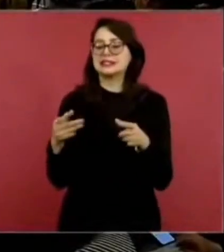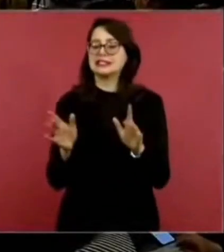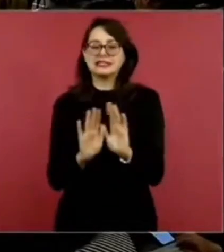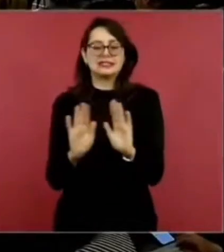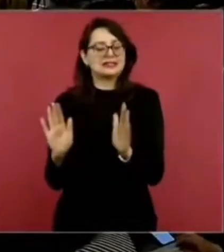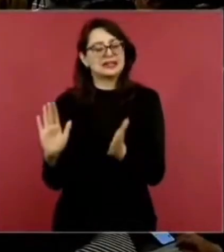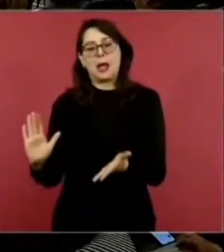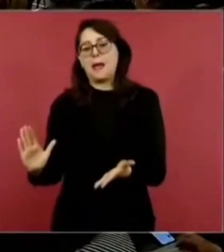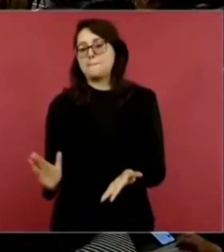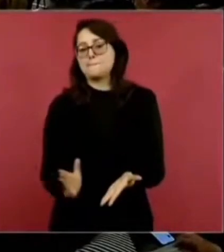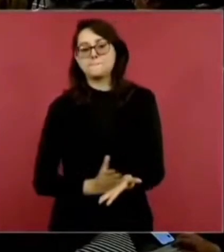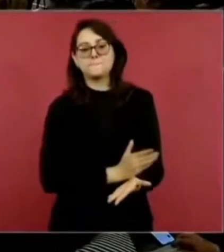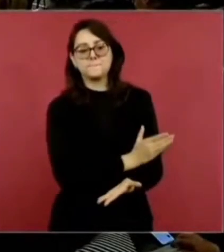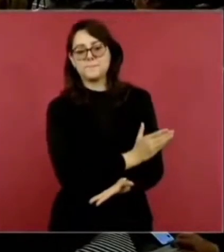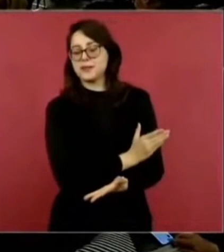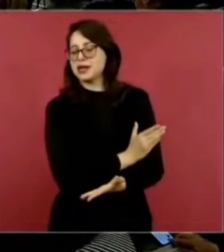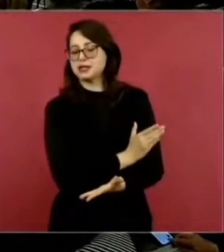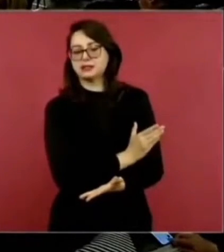de